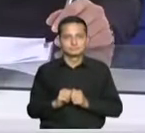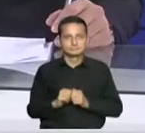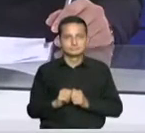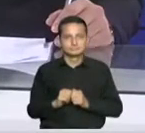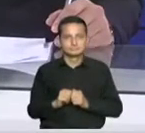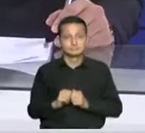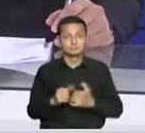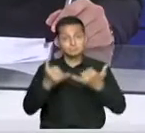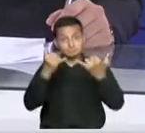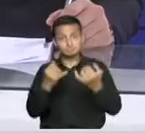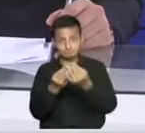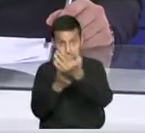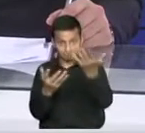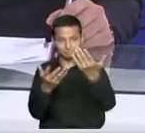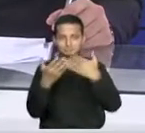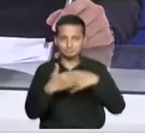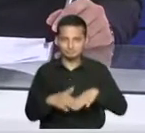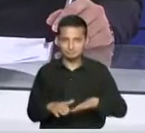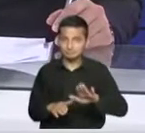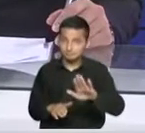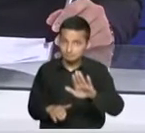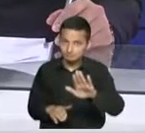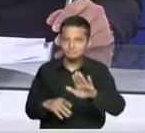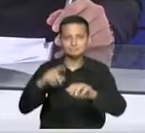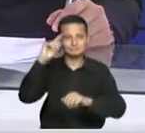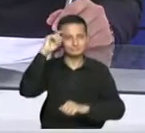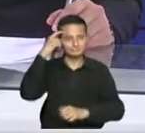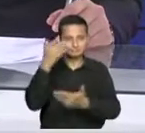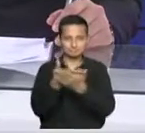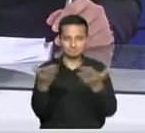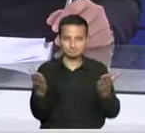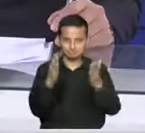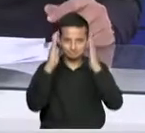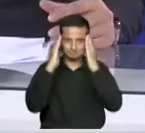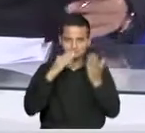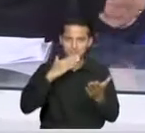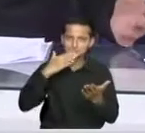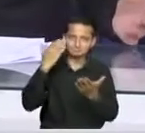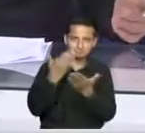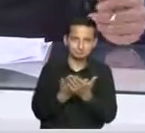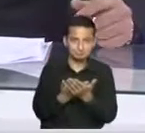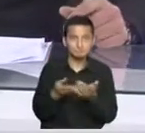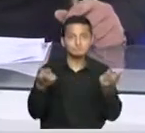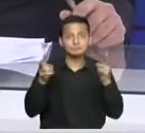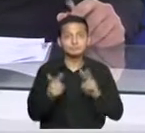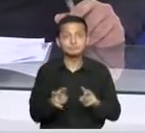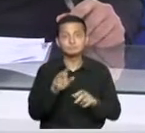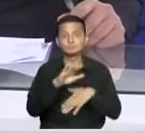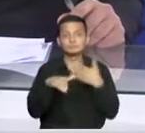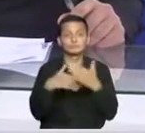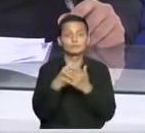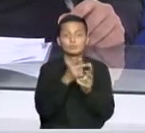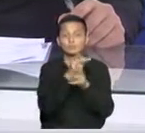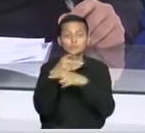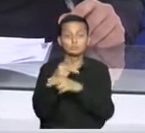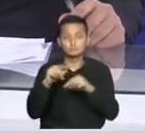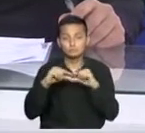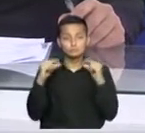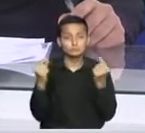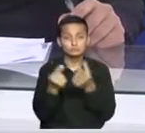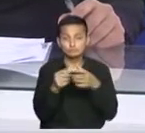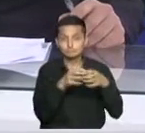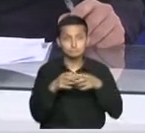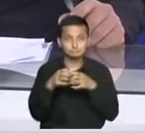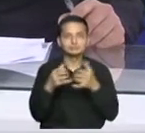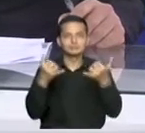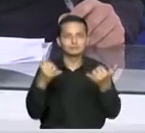Aquí finalizamos, pero no podemos dejar de agradecerles por su sintonía constante y también a todo el equipo de producción que hizo posible que